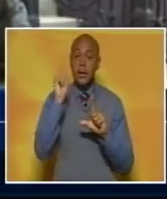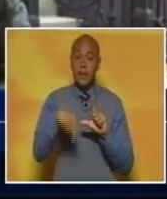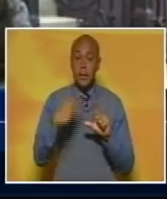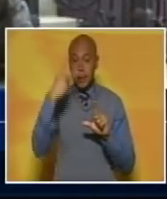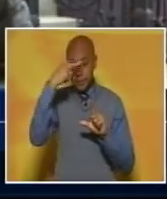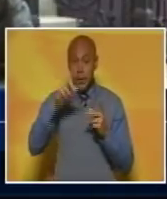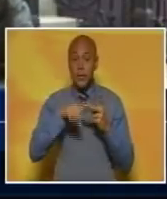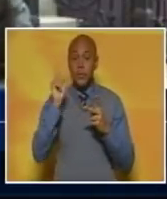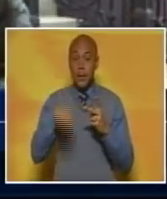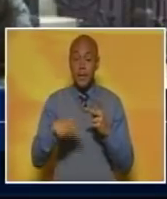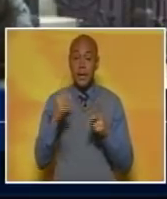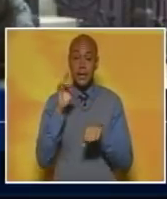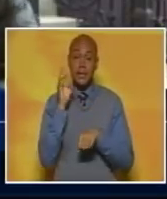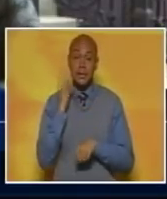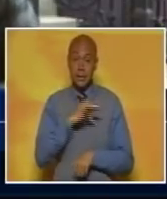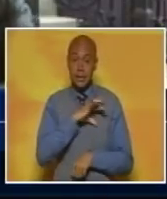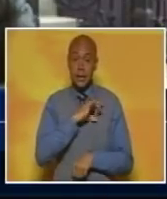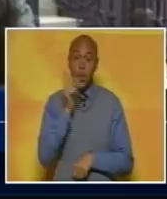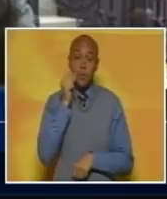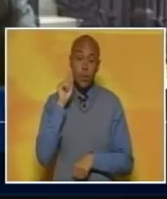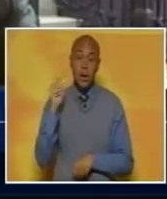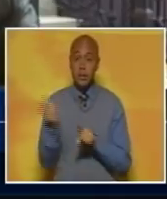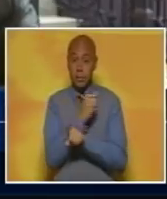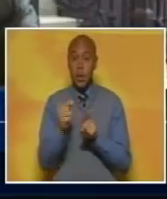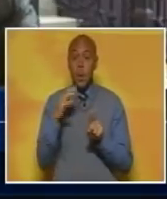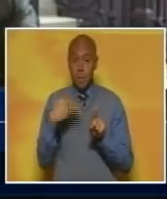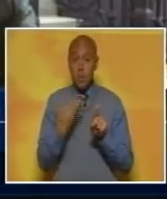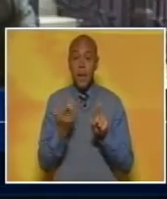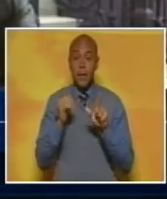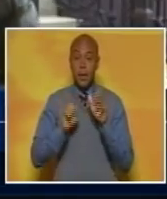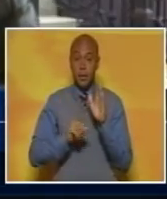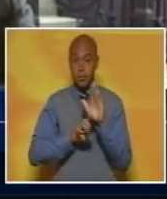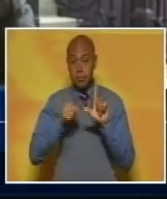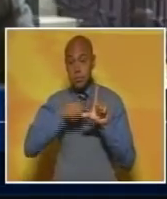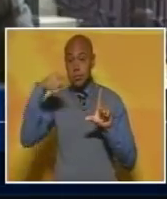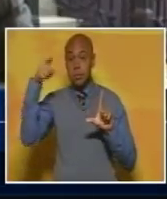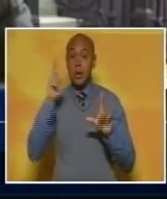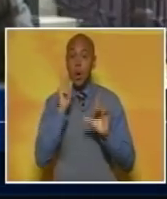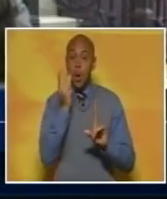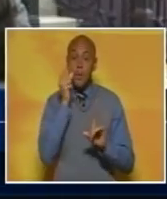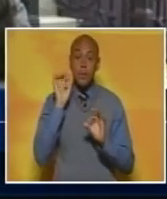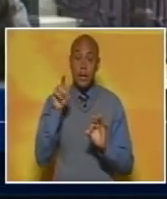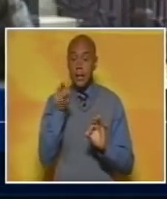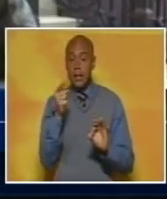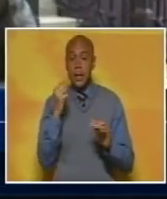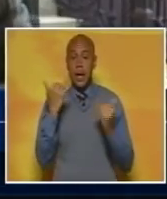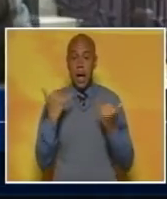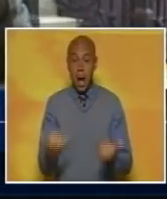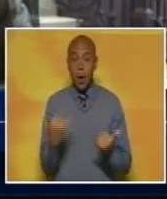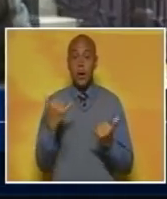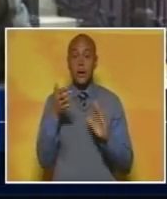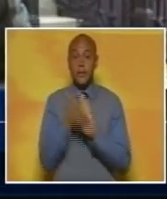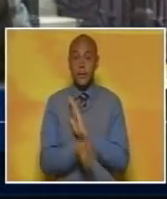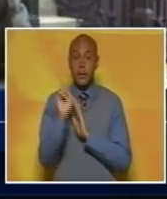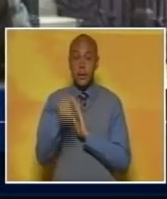social en Chile han afectado negativamente los pronósticos de crecimiento en la región, algo que se ha visto levemente